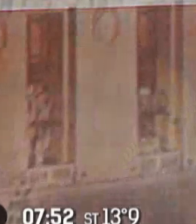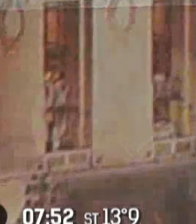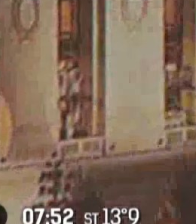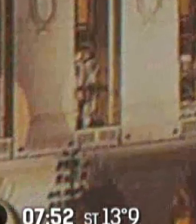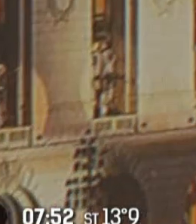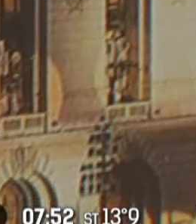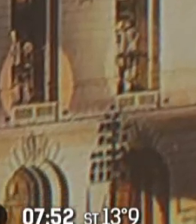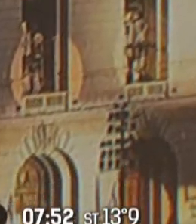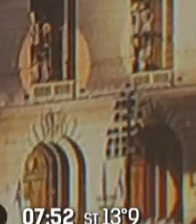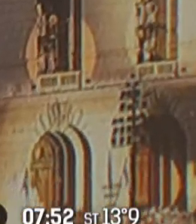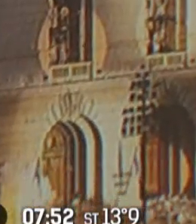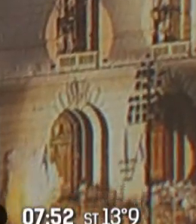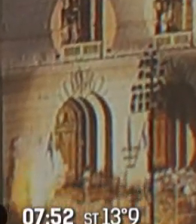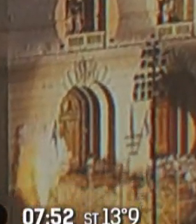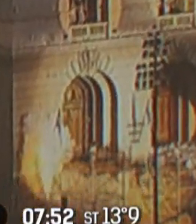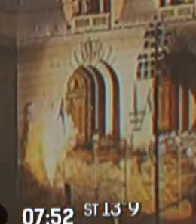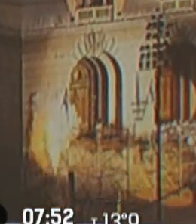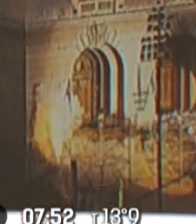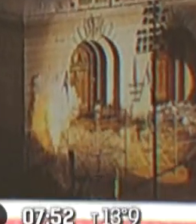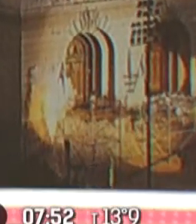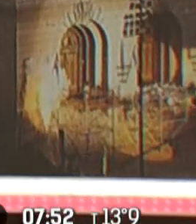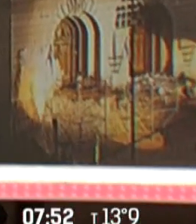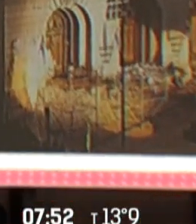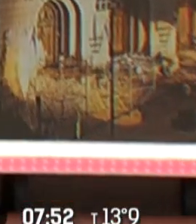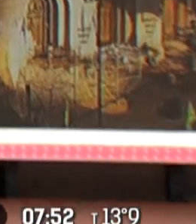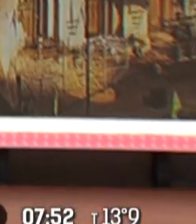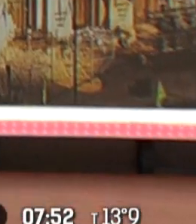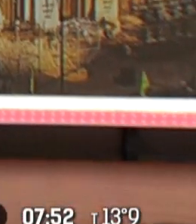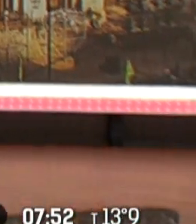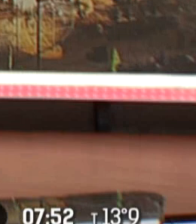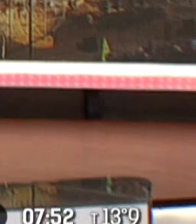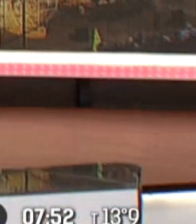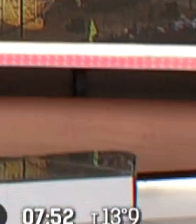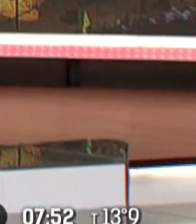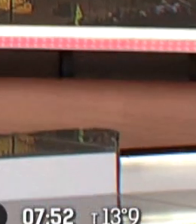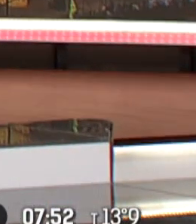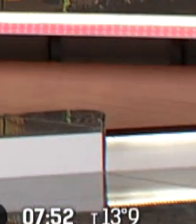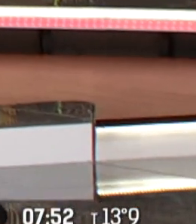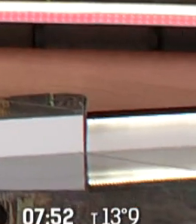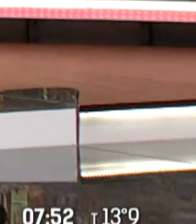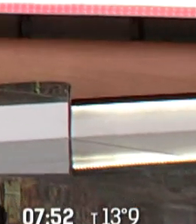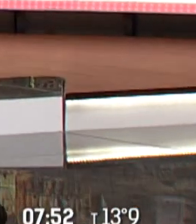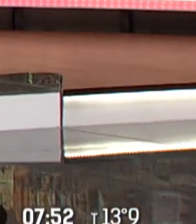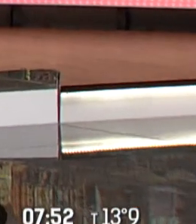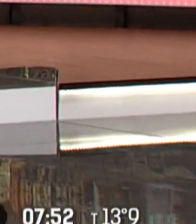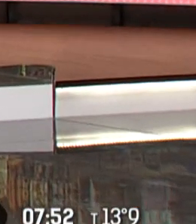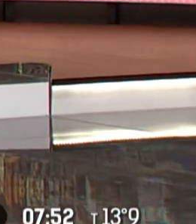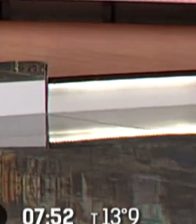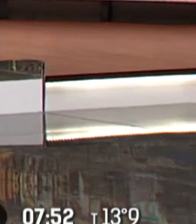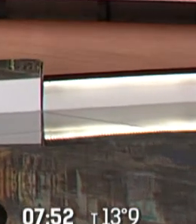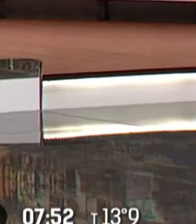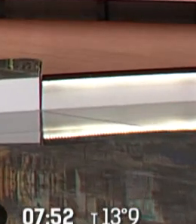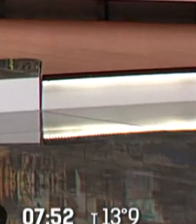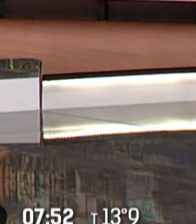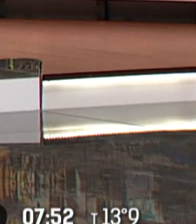a propósito de los anuncios que se vienen en horas del mediodía desde el se seca por parte del presidente mauricio macri estamos tratando el tema en vivo